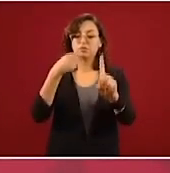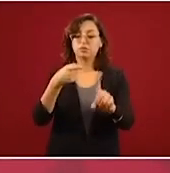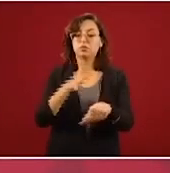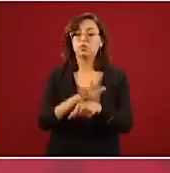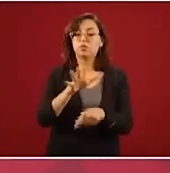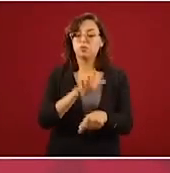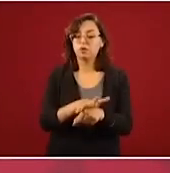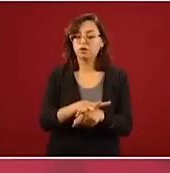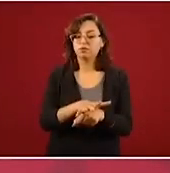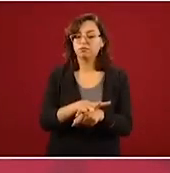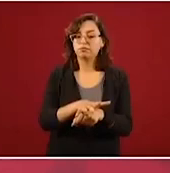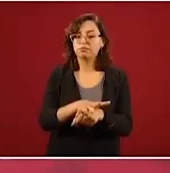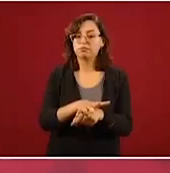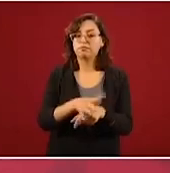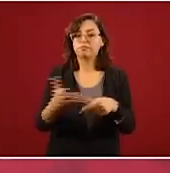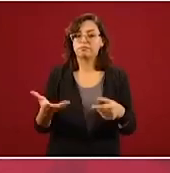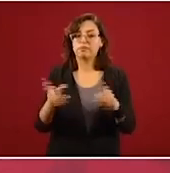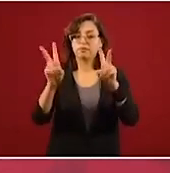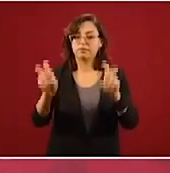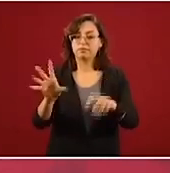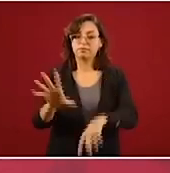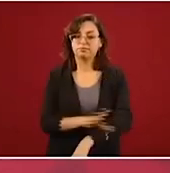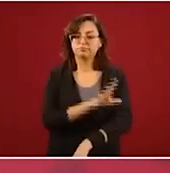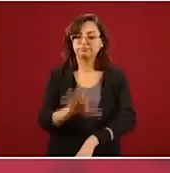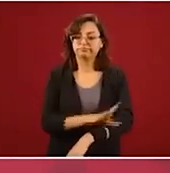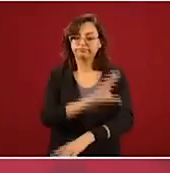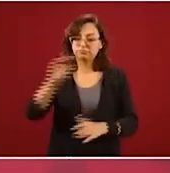incluir el tema energético,